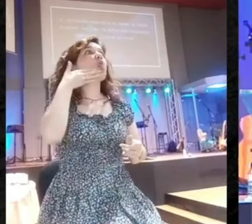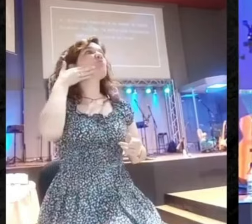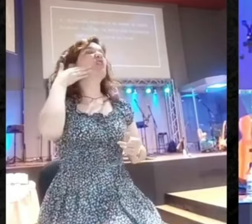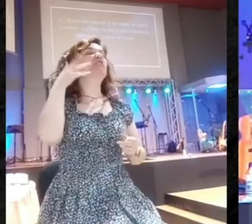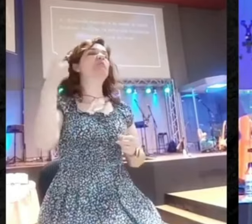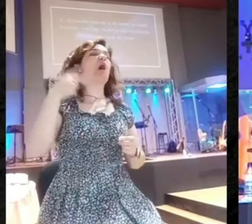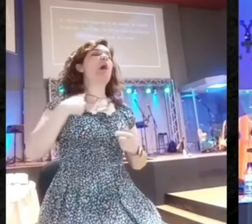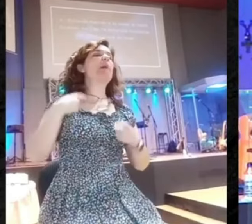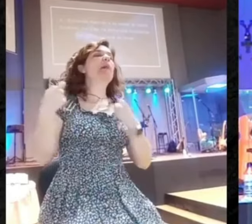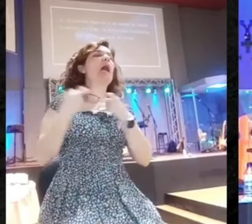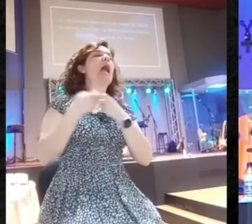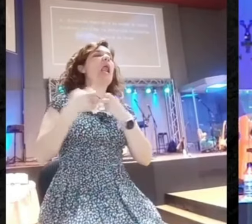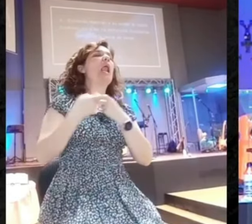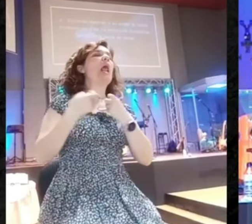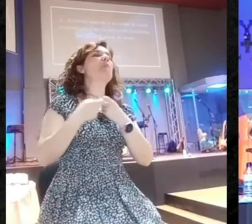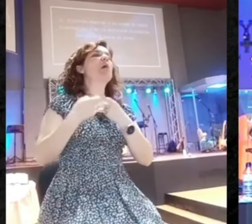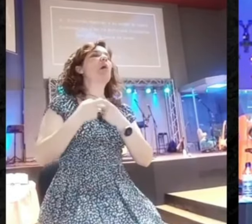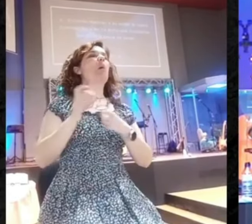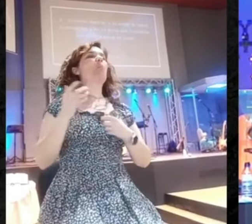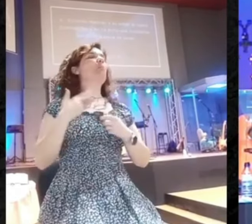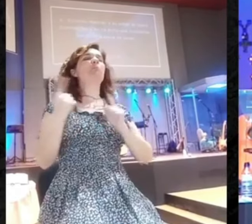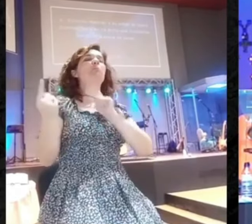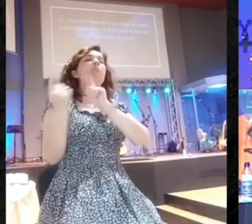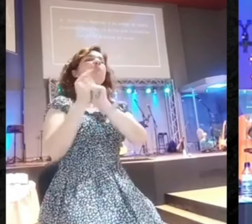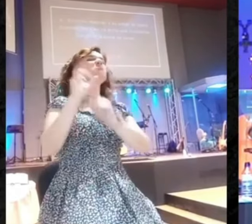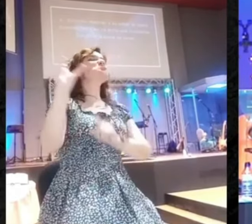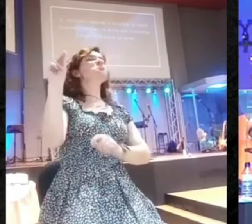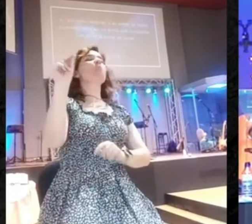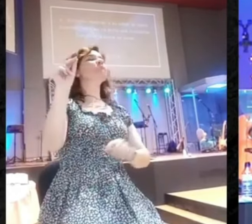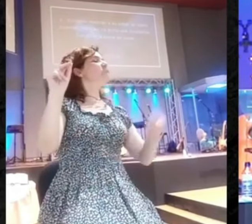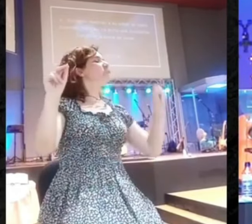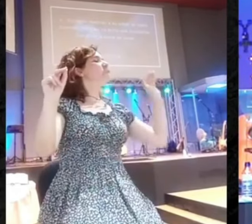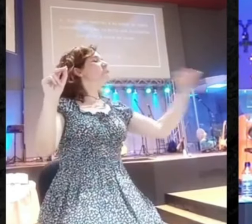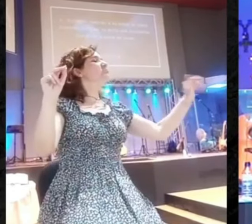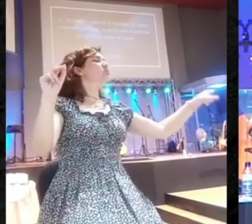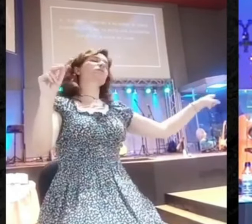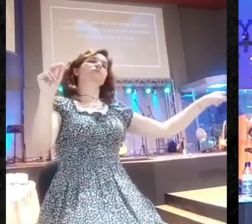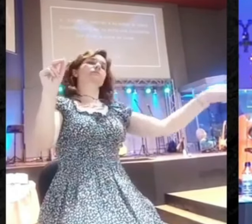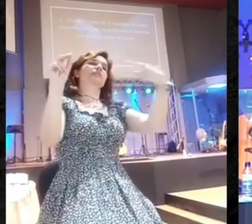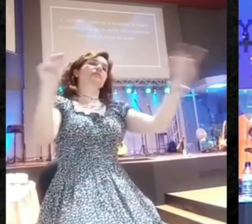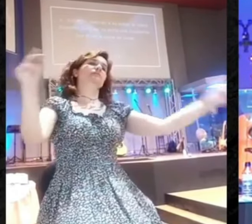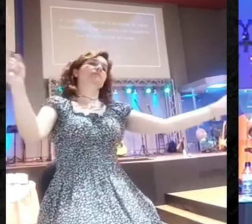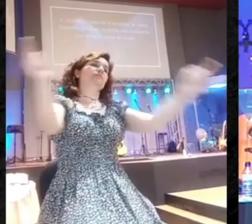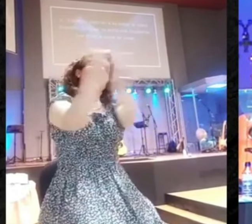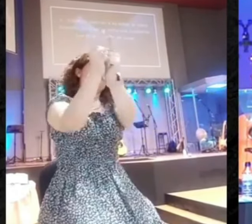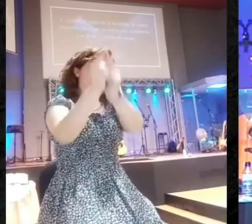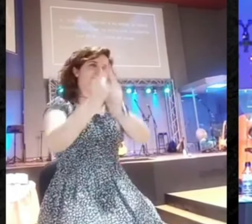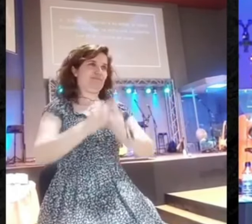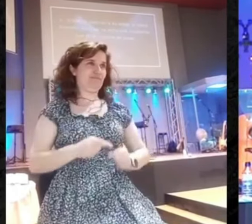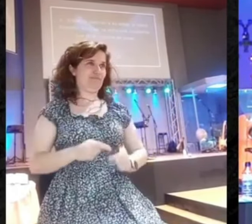No yo no yo no quiero eso hay un respeto Amén hay un respeto pero nada más sí quería